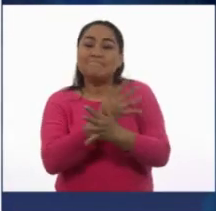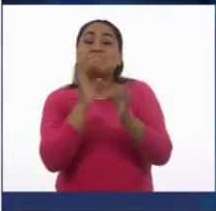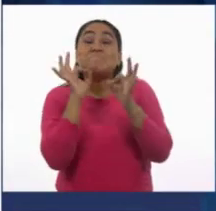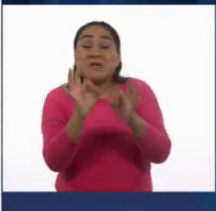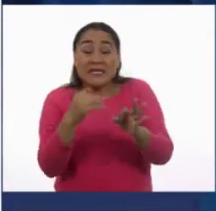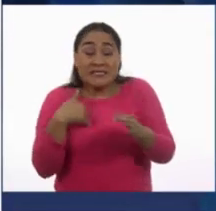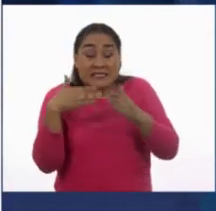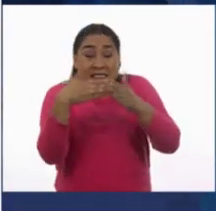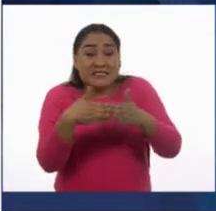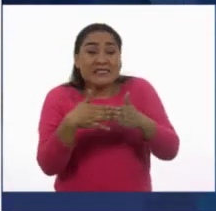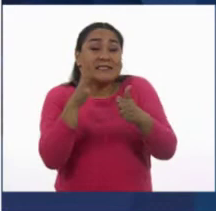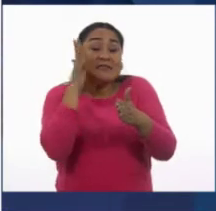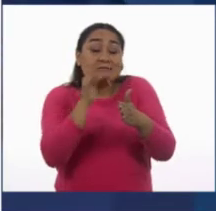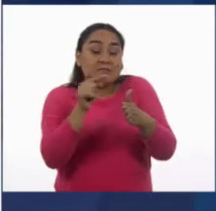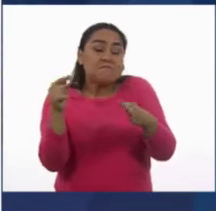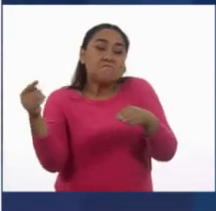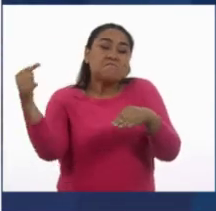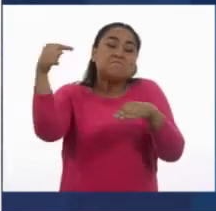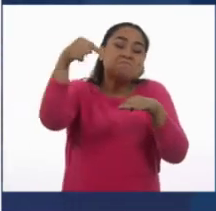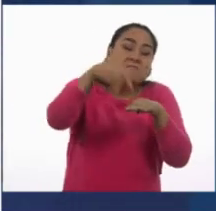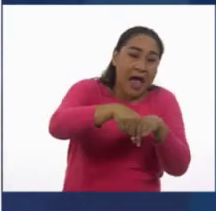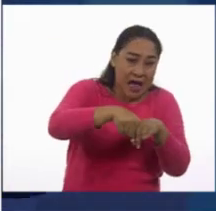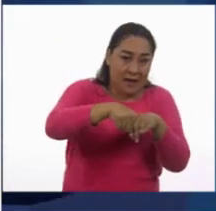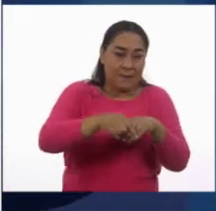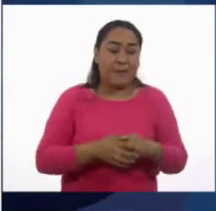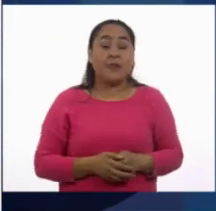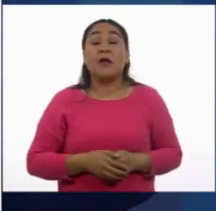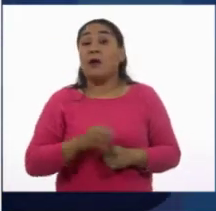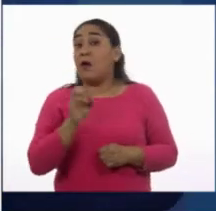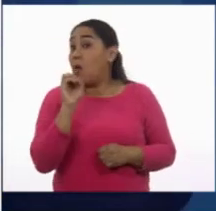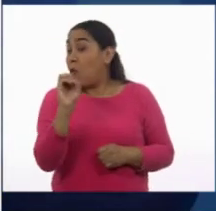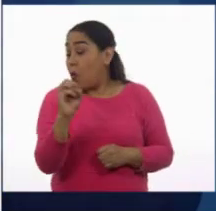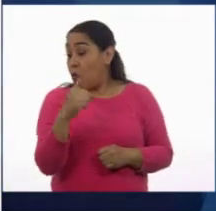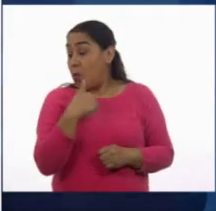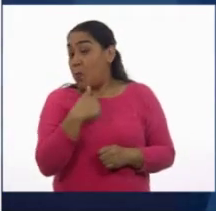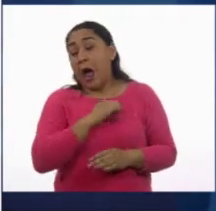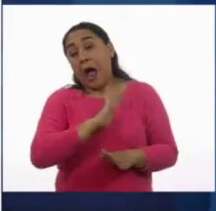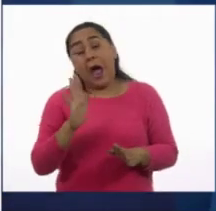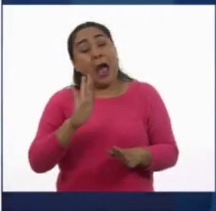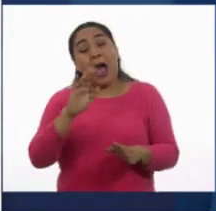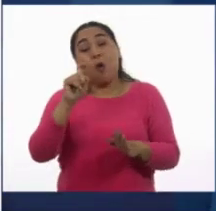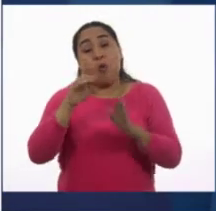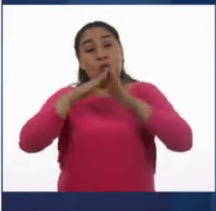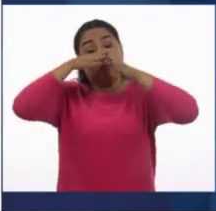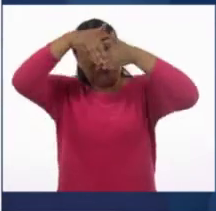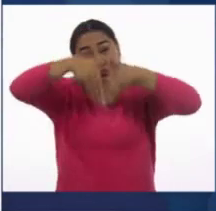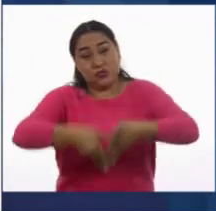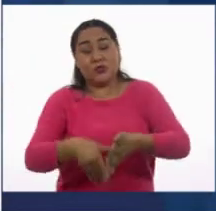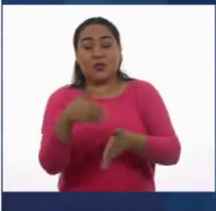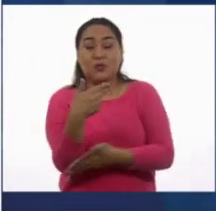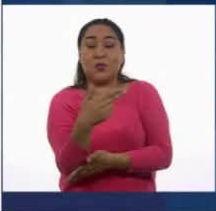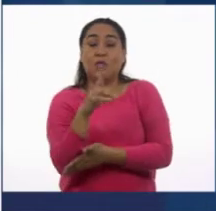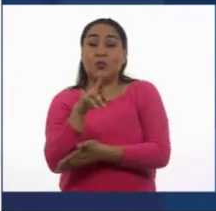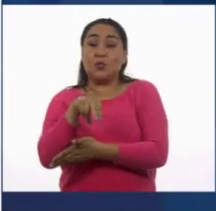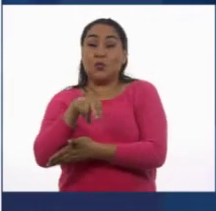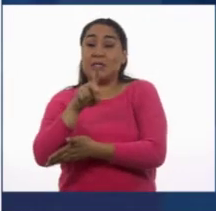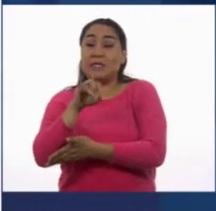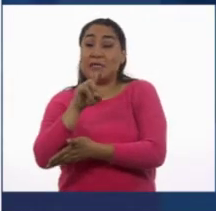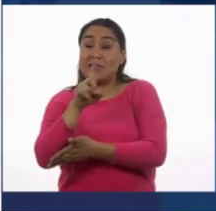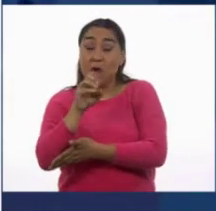parte de mi nave. Ok. Y cuando ya me digas hundido, quiere decir que